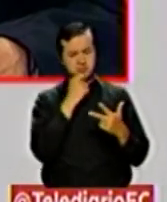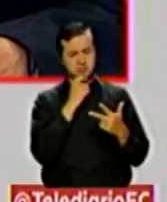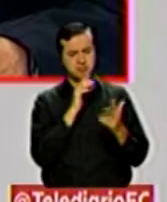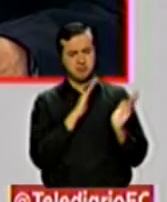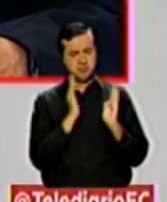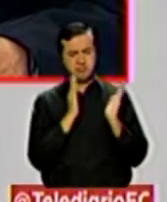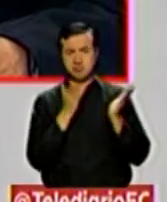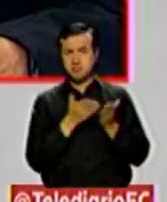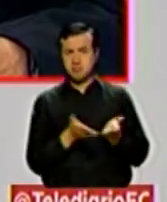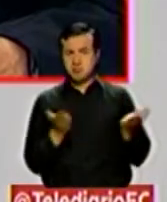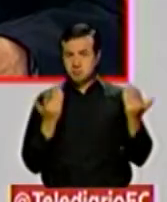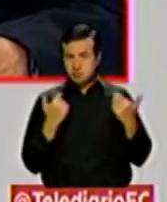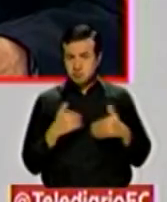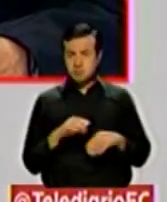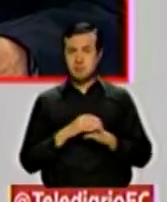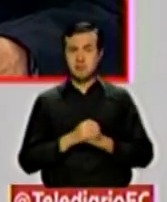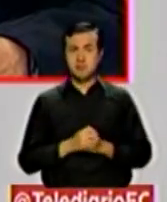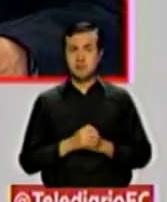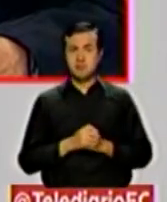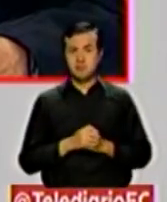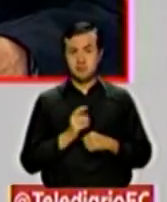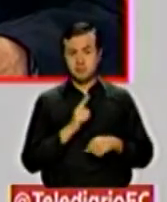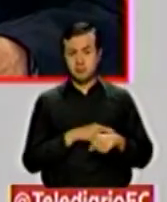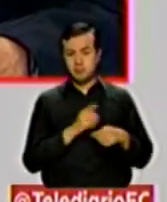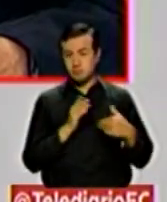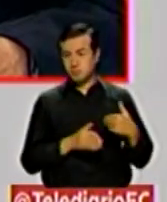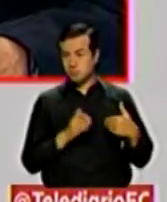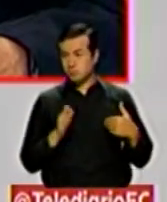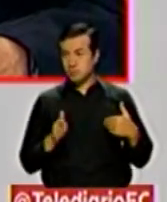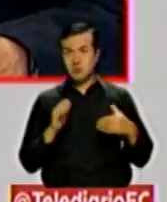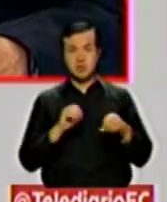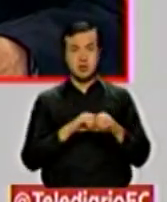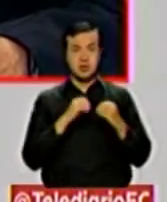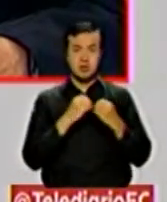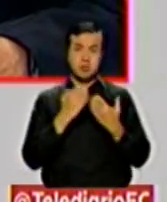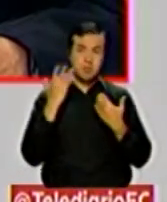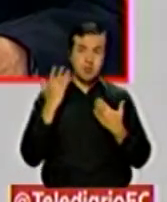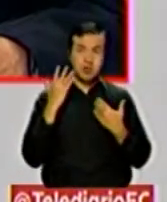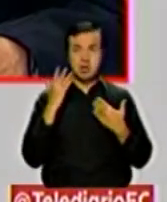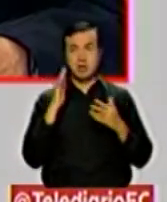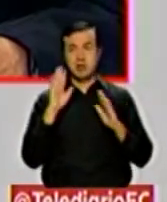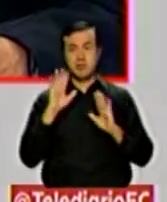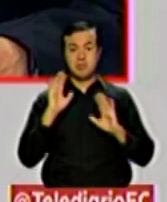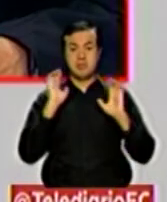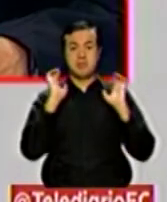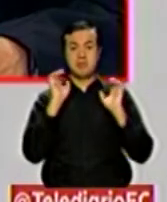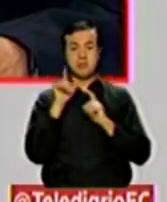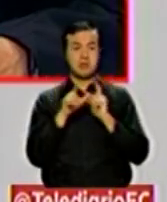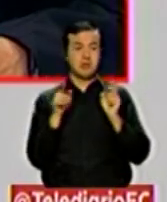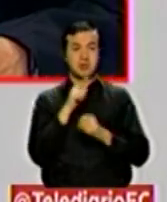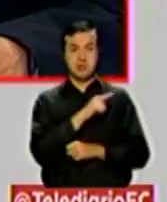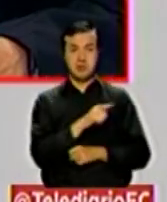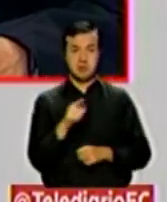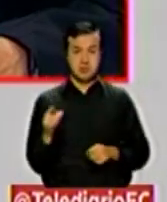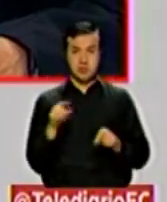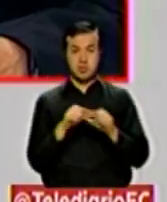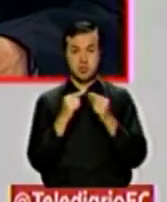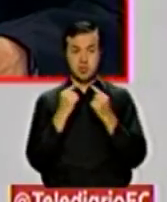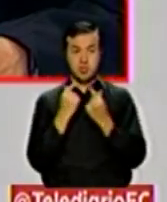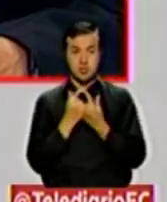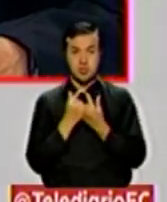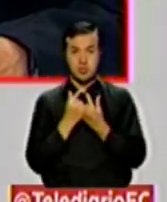hecho de que haya una cierta equidistancia respecto de los partidos políticos y de que no se trate de personas que tienen